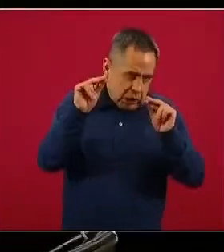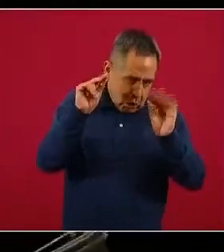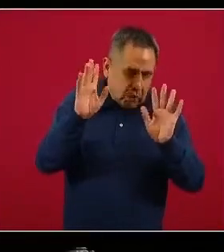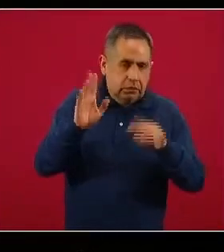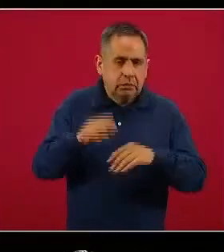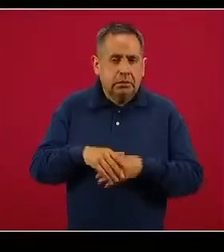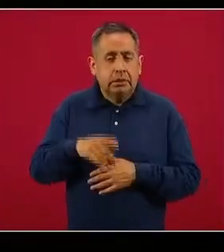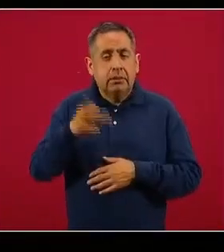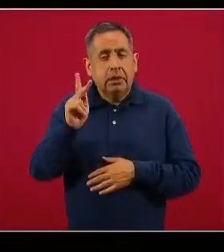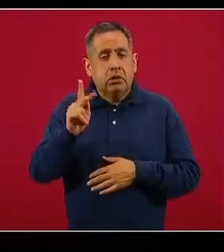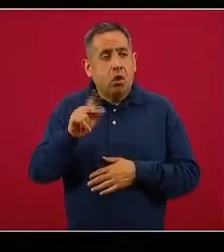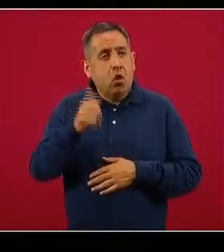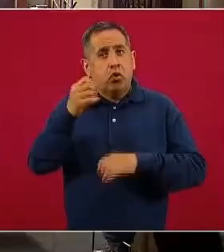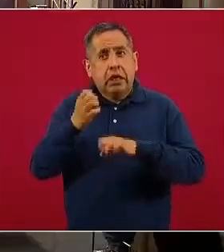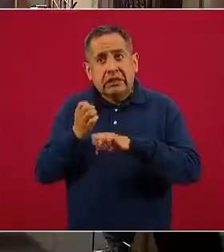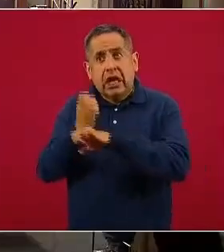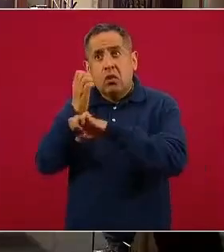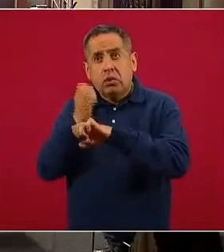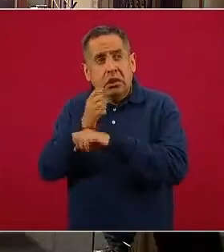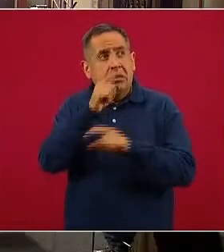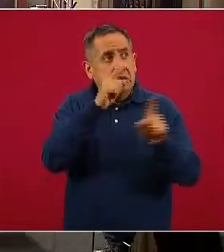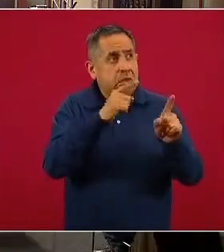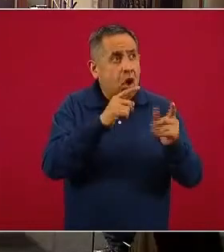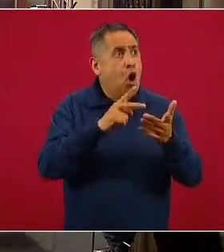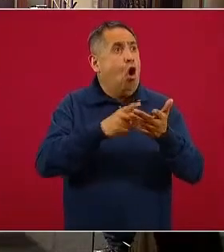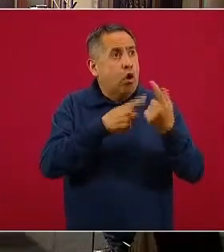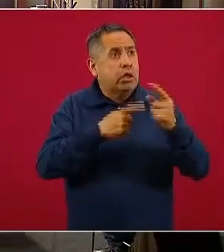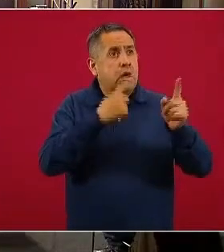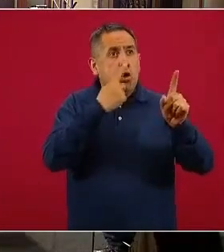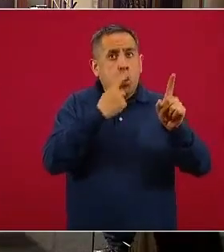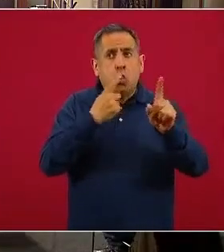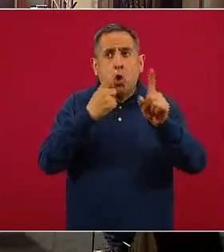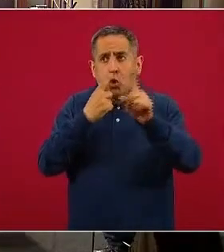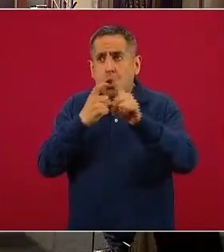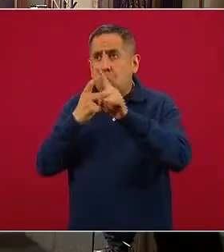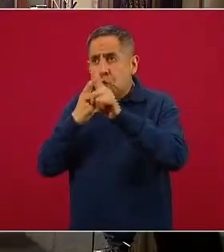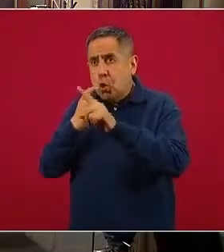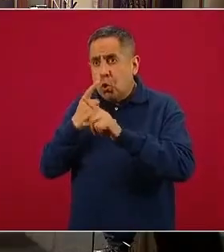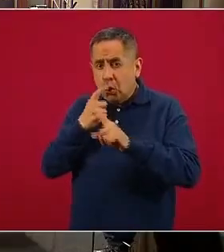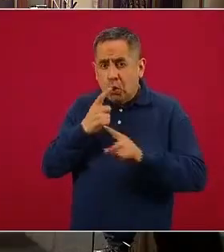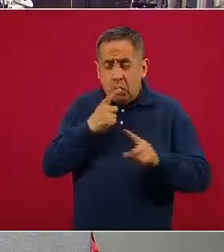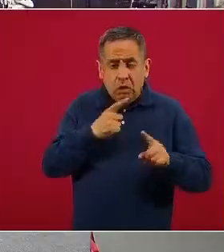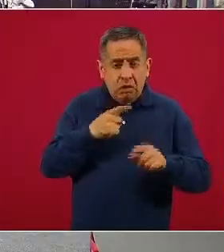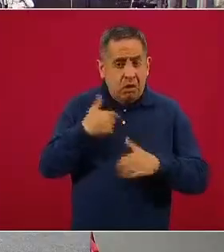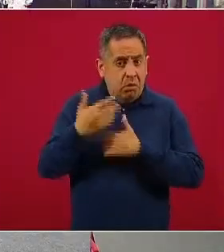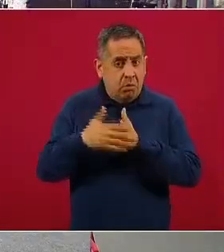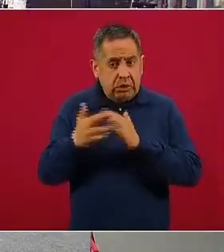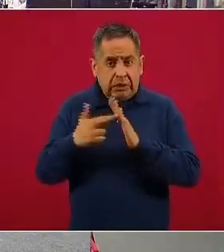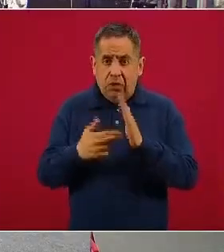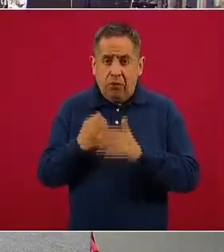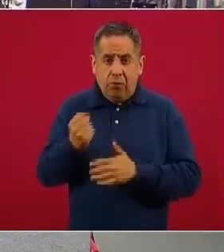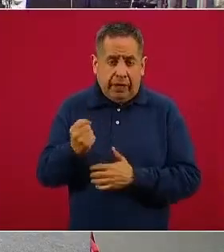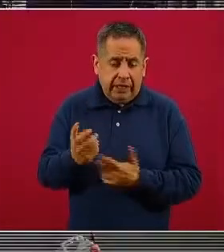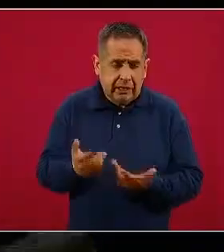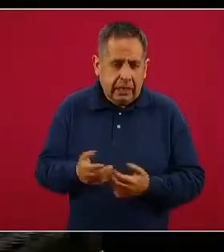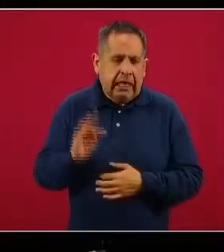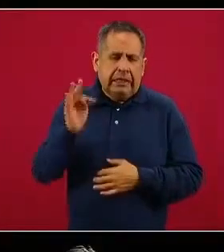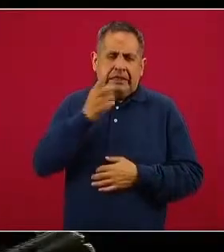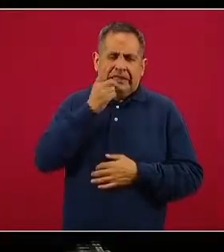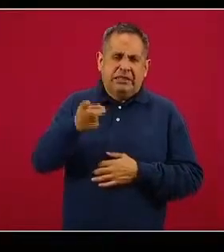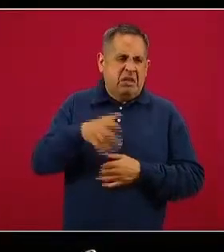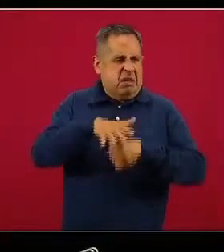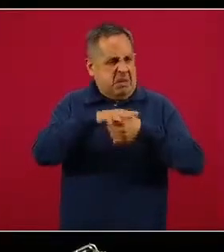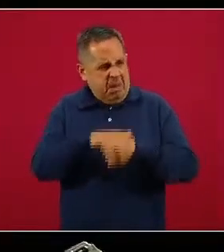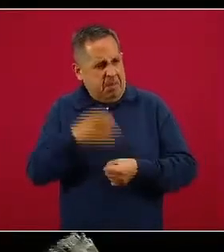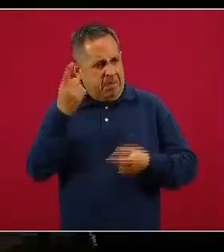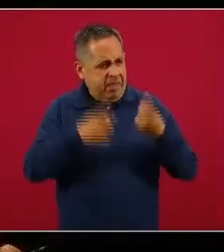si más estados siguen entrando en rojo, las restricciones lleguen a ser más duras. Siempre se ha hablado de no llegar a cuestiones